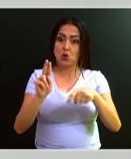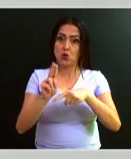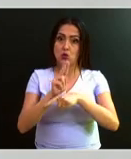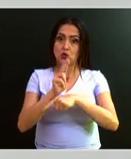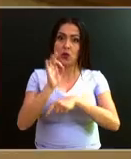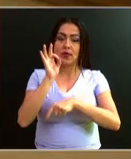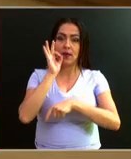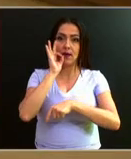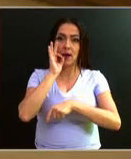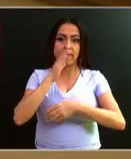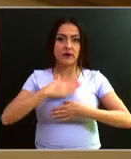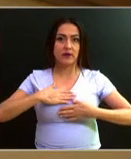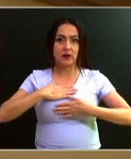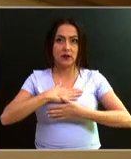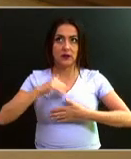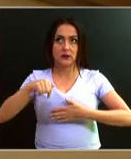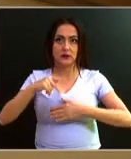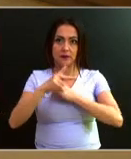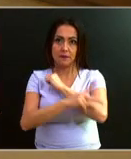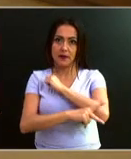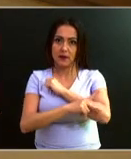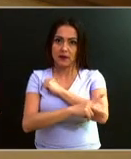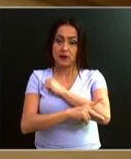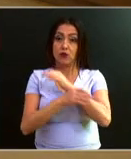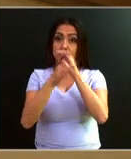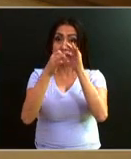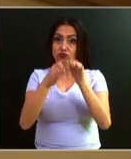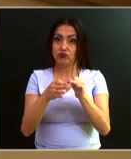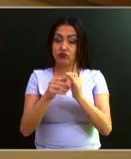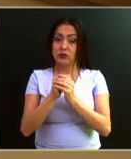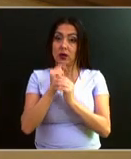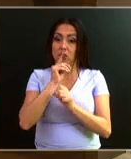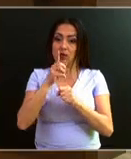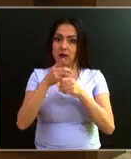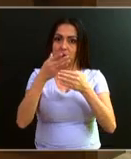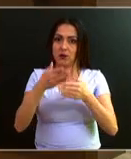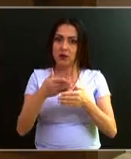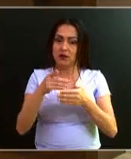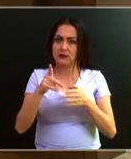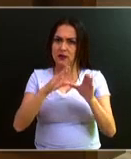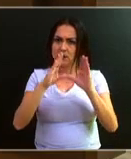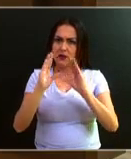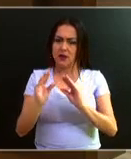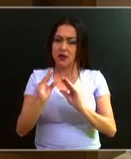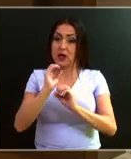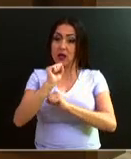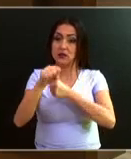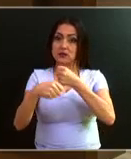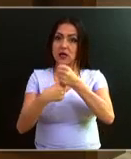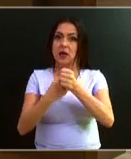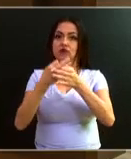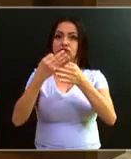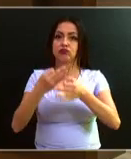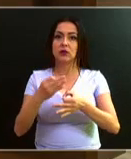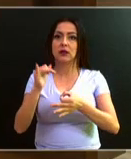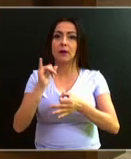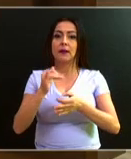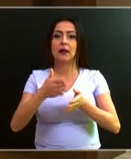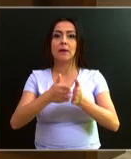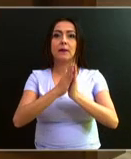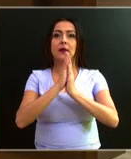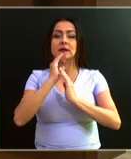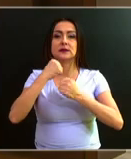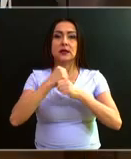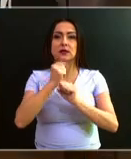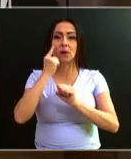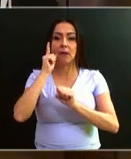del cannabis recreativo en el país. Así lo confirmaron a los diputados esta tarde, donde la sala confirma además que la solicitud se